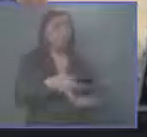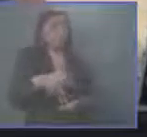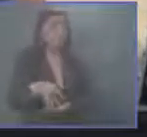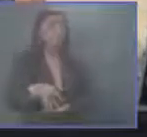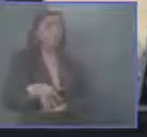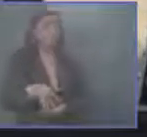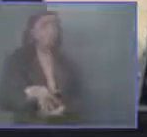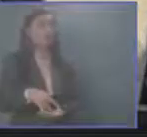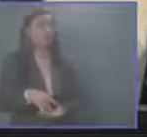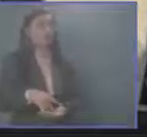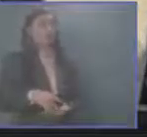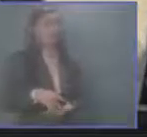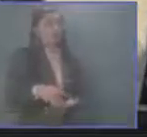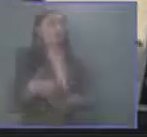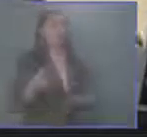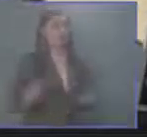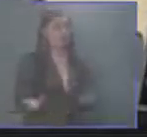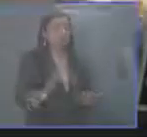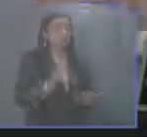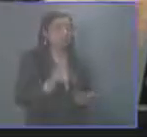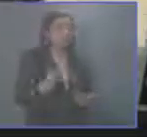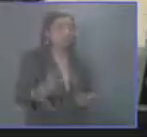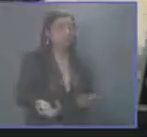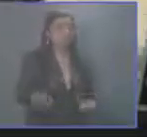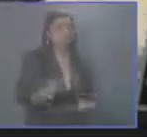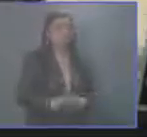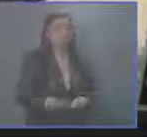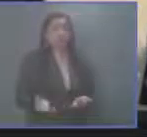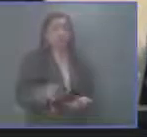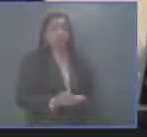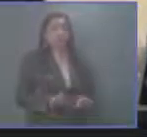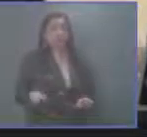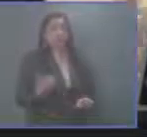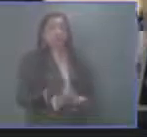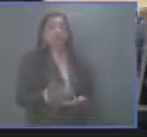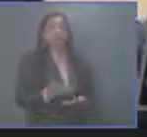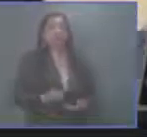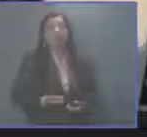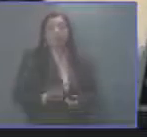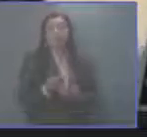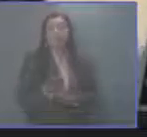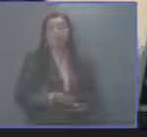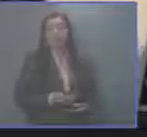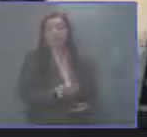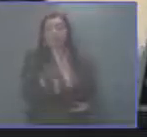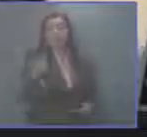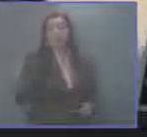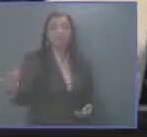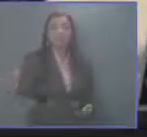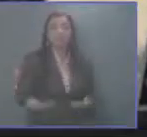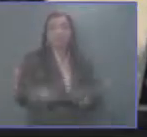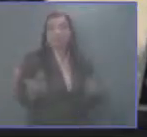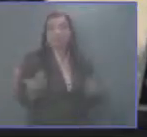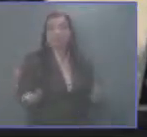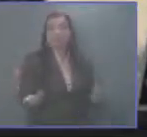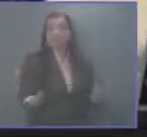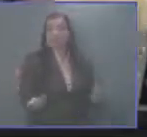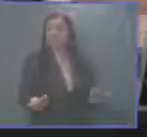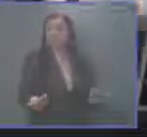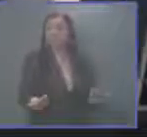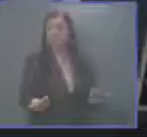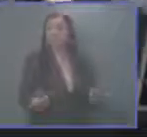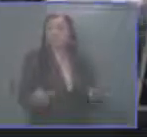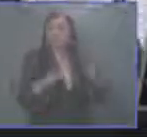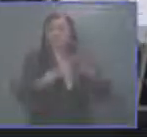y para no ser repetitivo quiero proponer formalmente a este pleno que